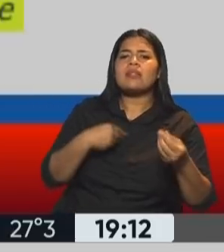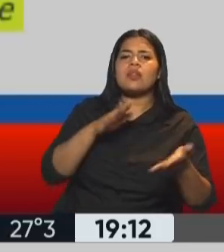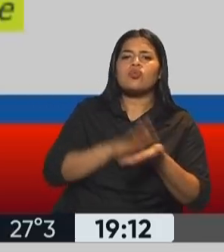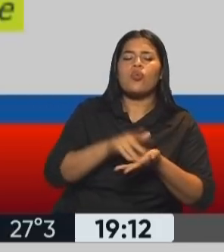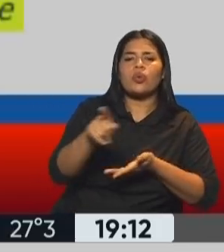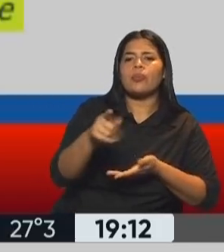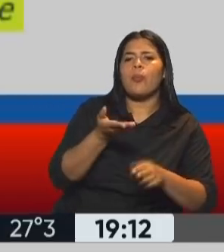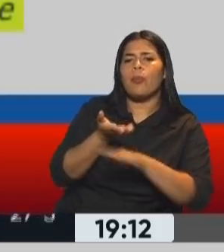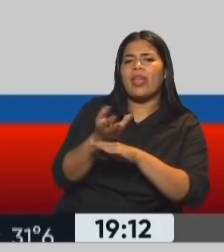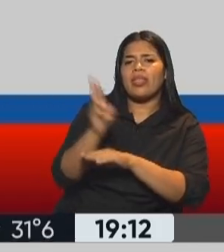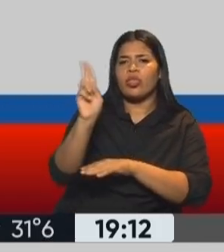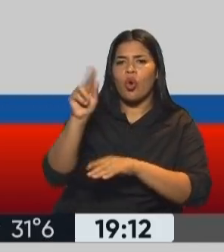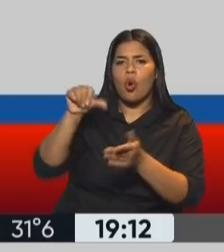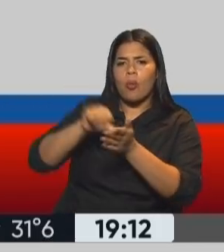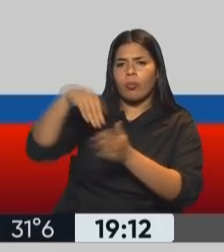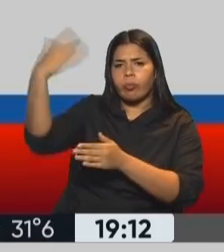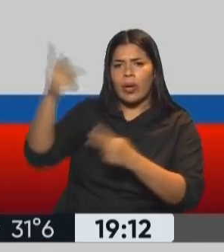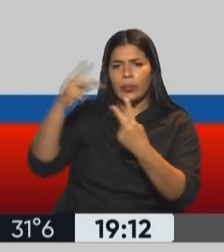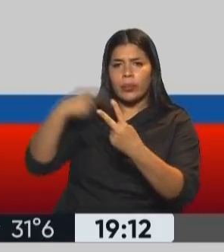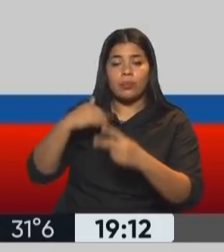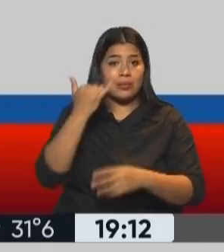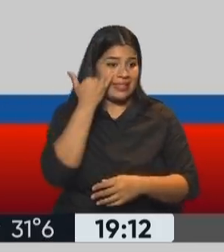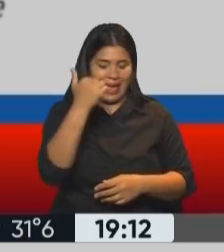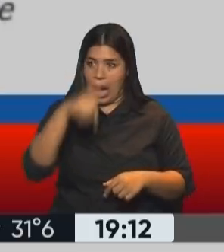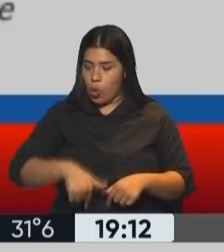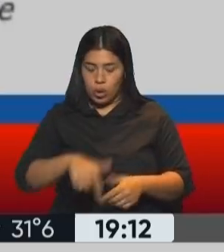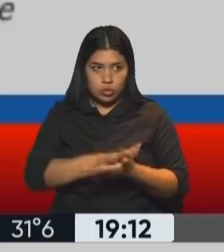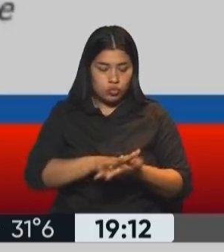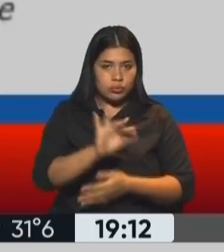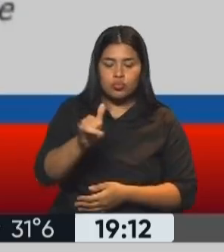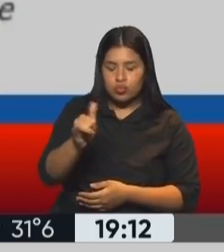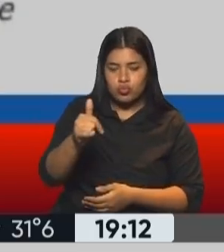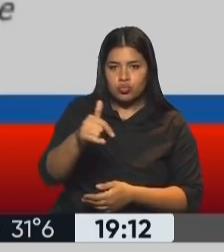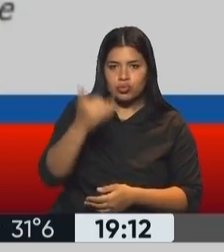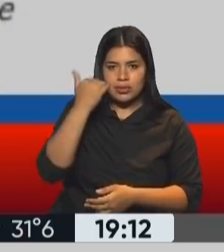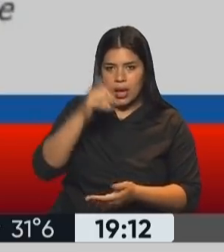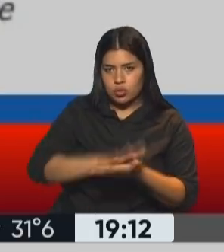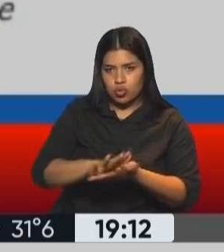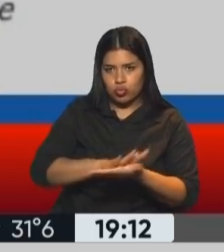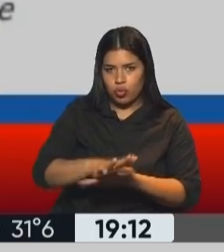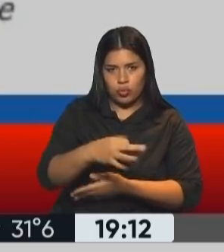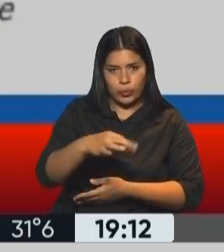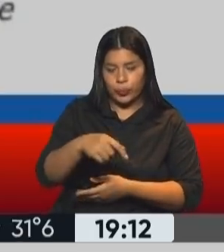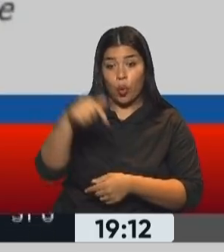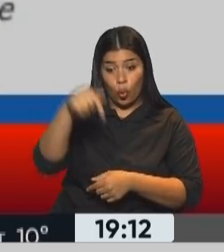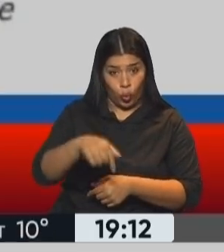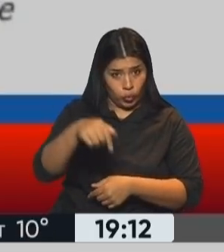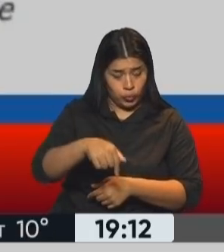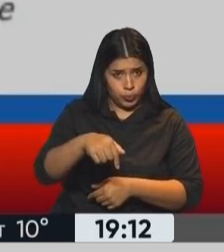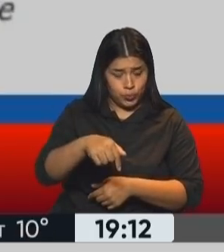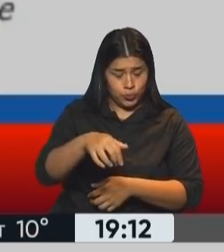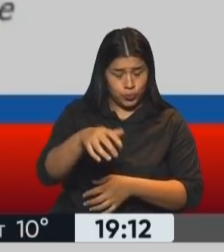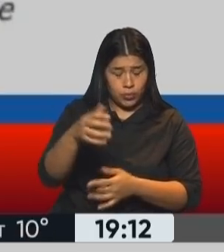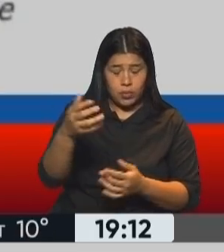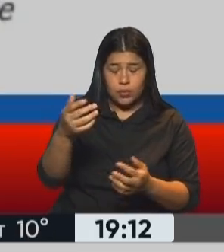Tiene que resolverlo el juez y todavía no lo ha resuelto. Porque es el 5 de noviembre. Sí, claro, queda muy pasado poquito. Mañana. Tiene que resolverlo el juez. Hoy